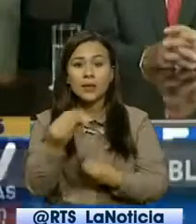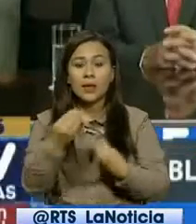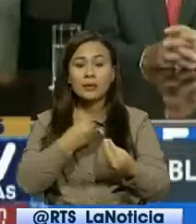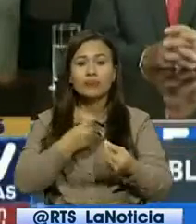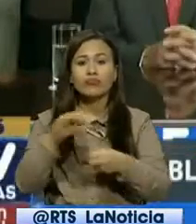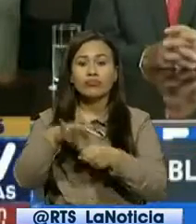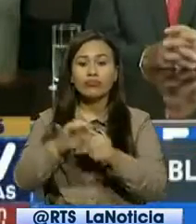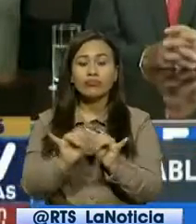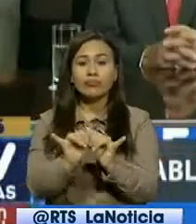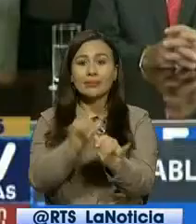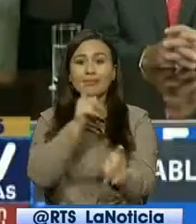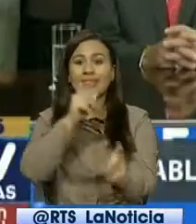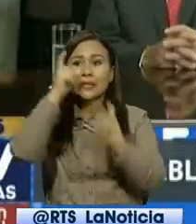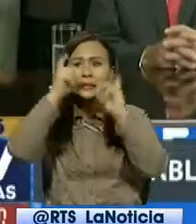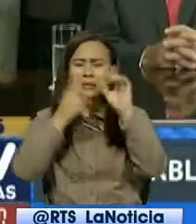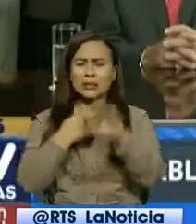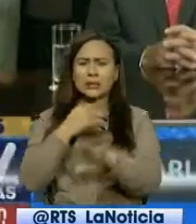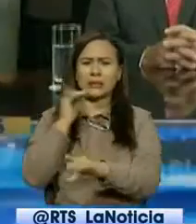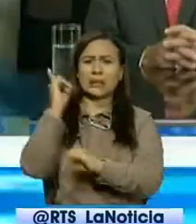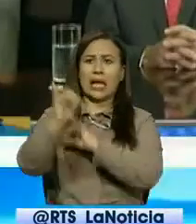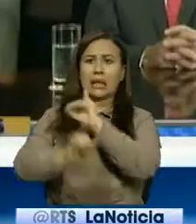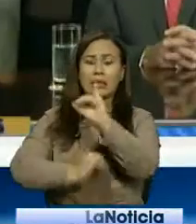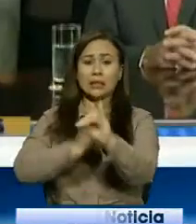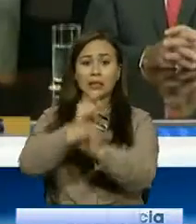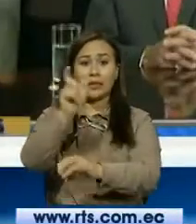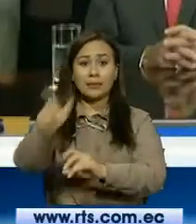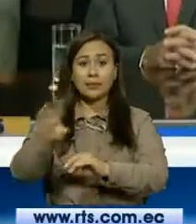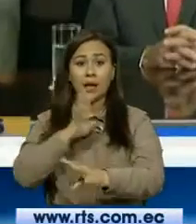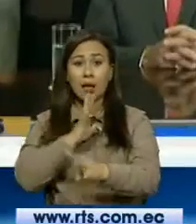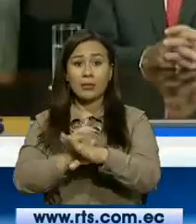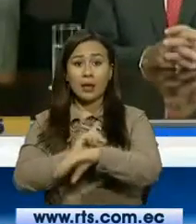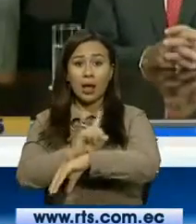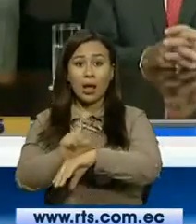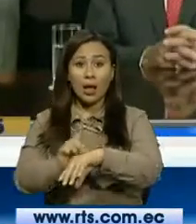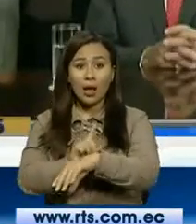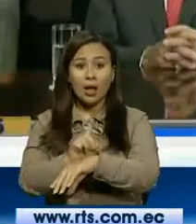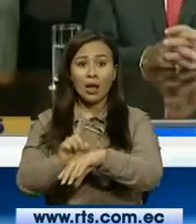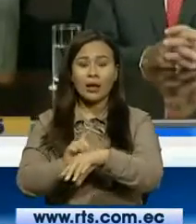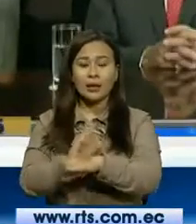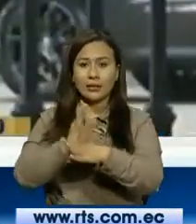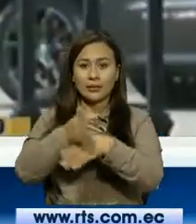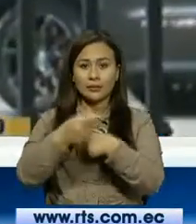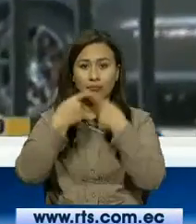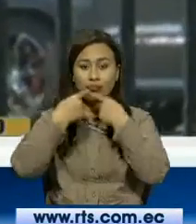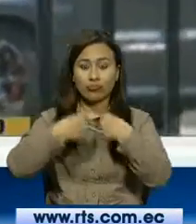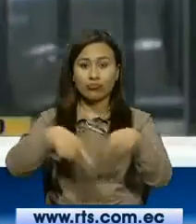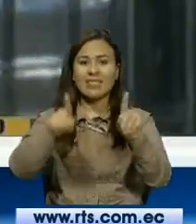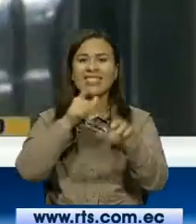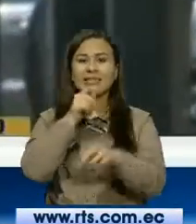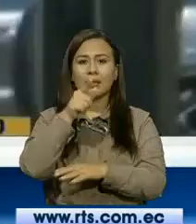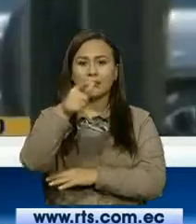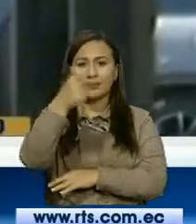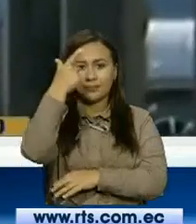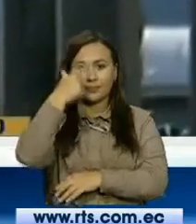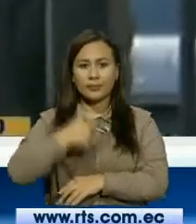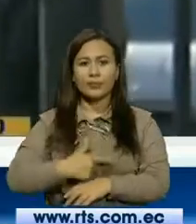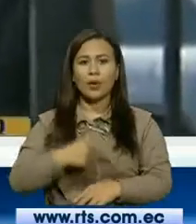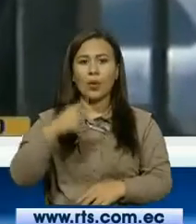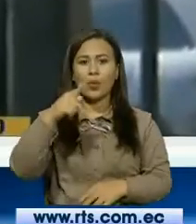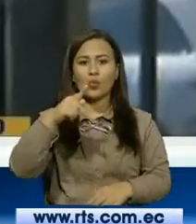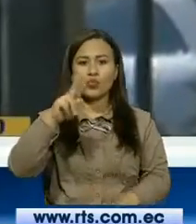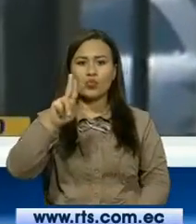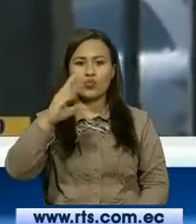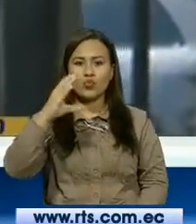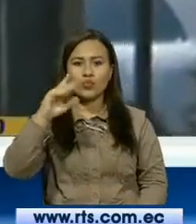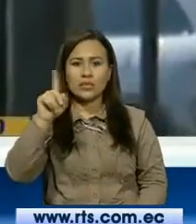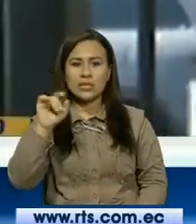Las reacciones internacionales no se hicieron esperar. Horas después de hacerse oficial el anuncio de Kuczynski, Estados Unidos, a través